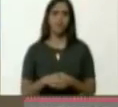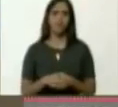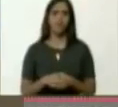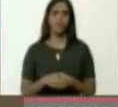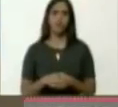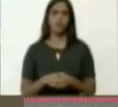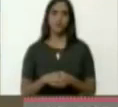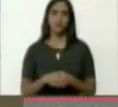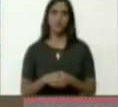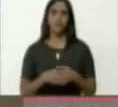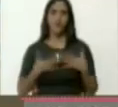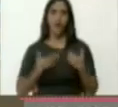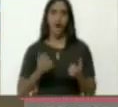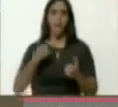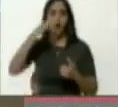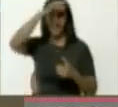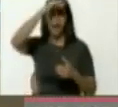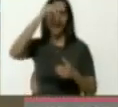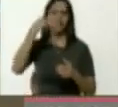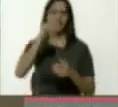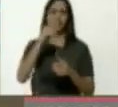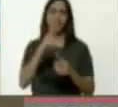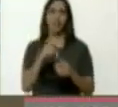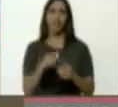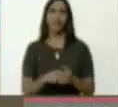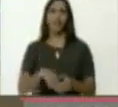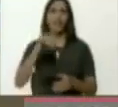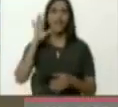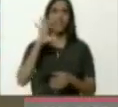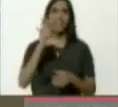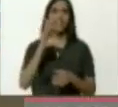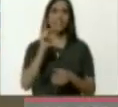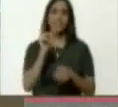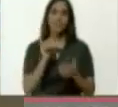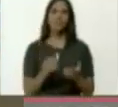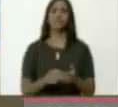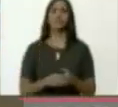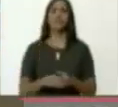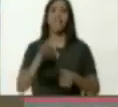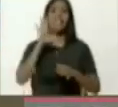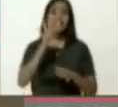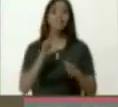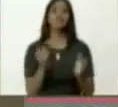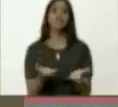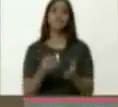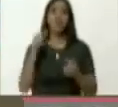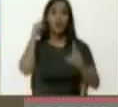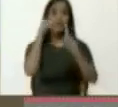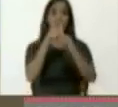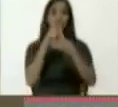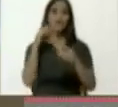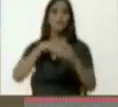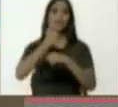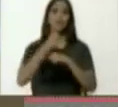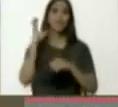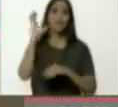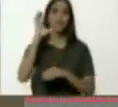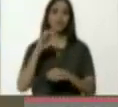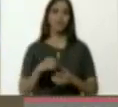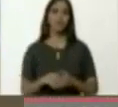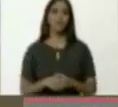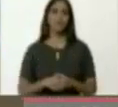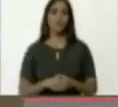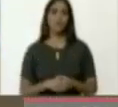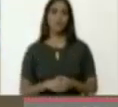XB1-Joe. Salvemos al Amazonas ZK, el quinto de los grandes objetivos históricos del Plan de la Patria. Arroba